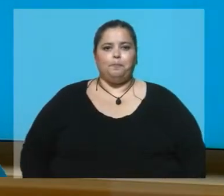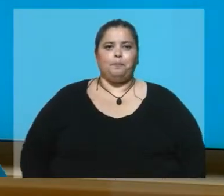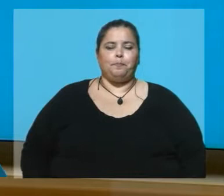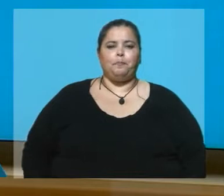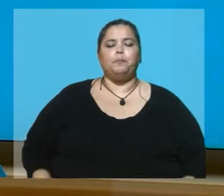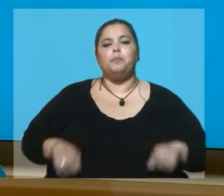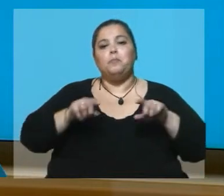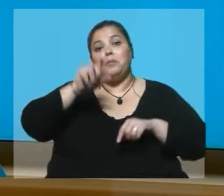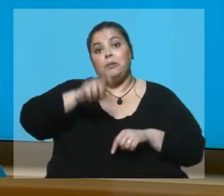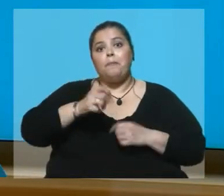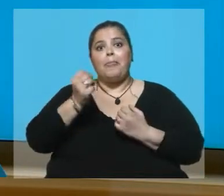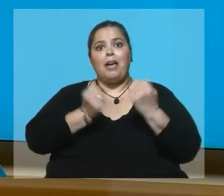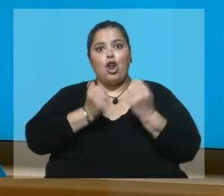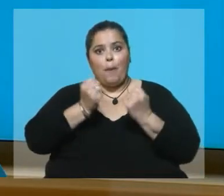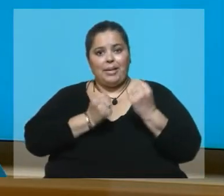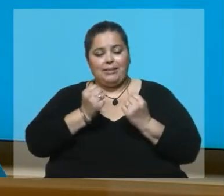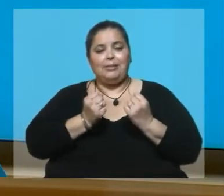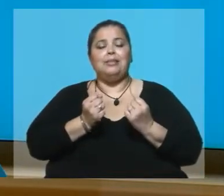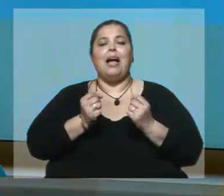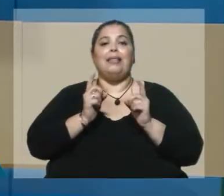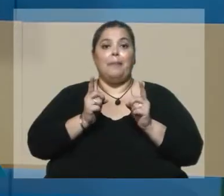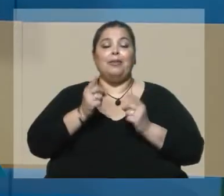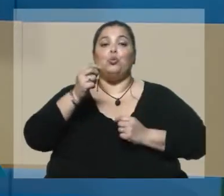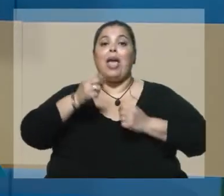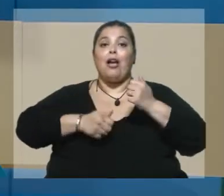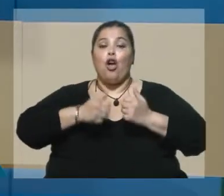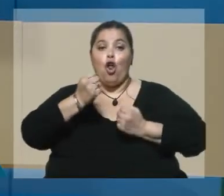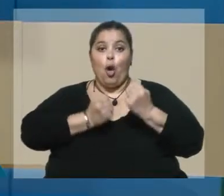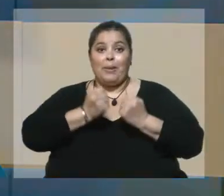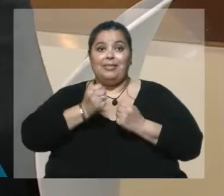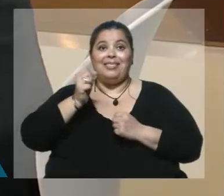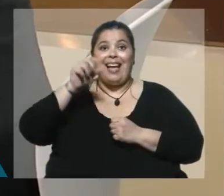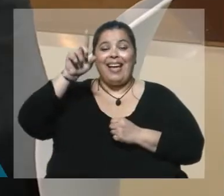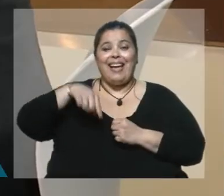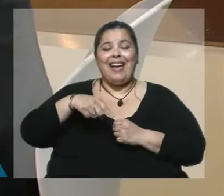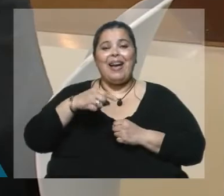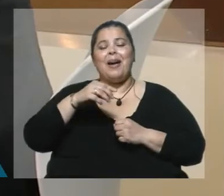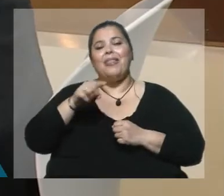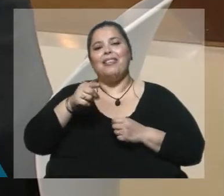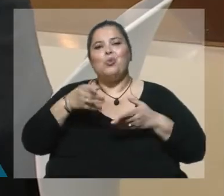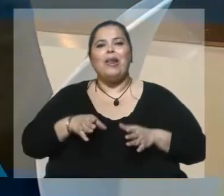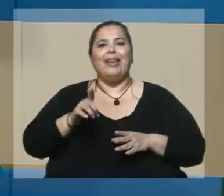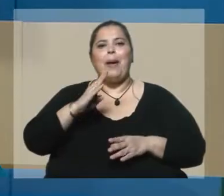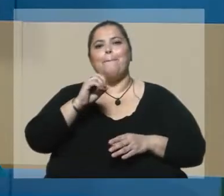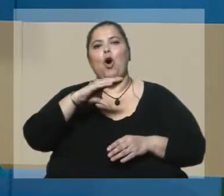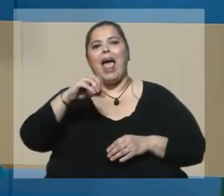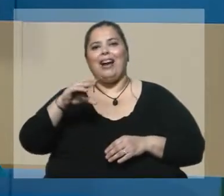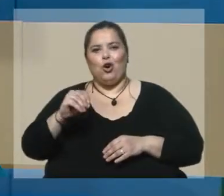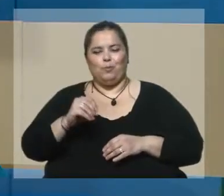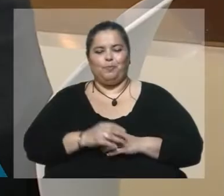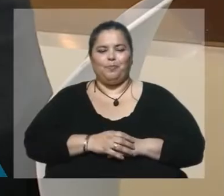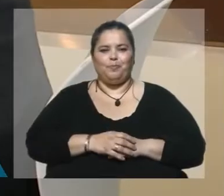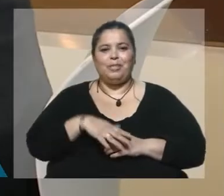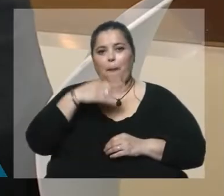el economista a nuestro invitado y economista de origen polaco Cómo anda bienvenido Buenas noches Leo Cómo estás bien bien